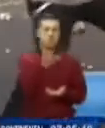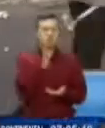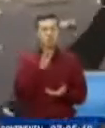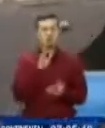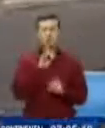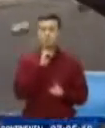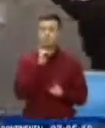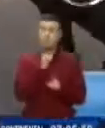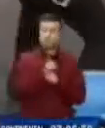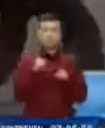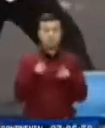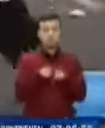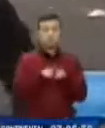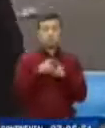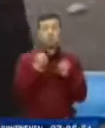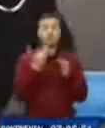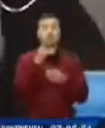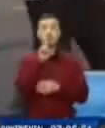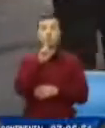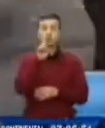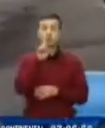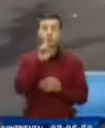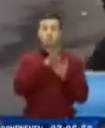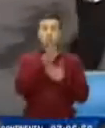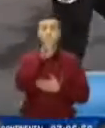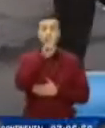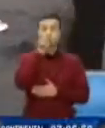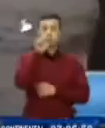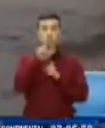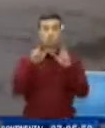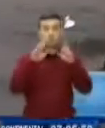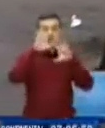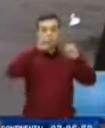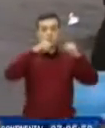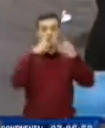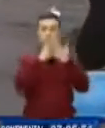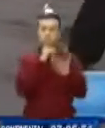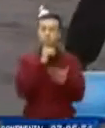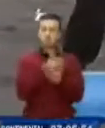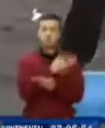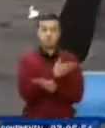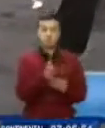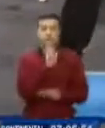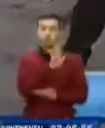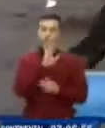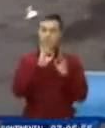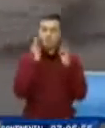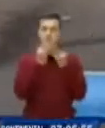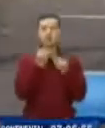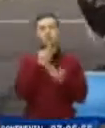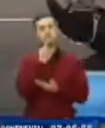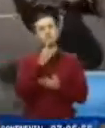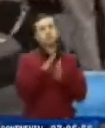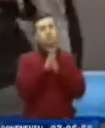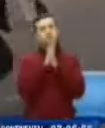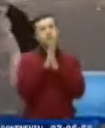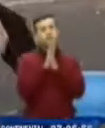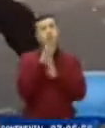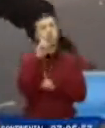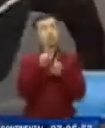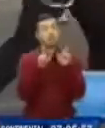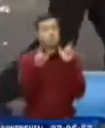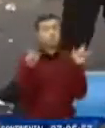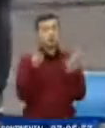Por acciones como estas, 21 personas fueron detenidas durante esa jornada. Sus familiares reclaman ahora que justos pagaron